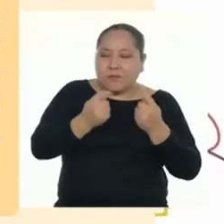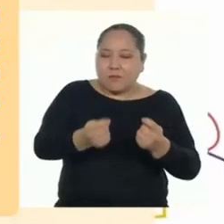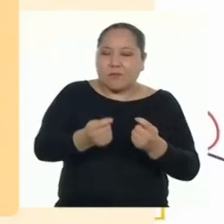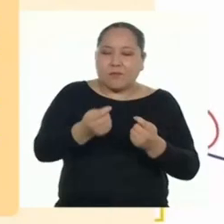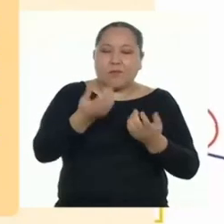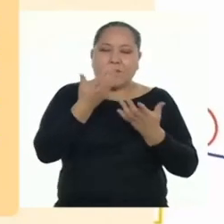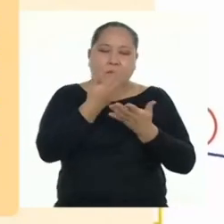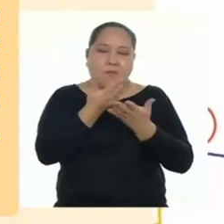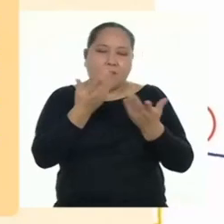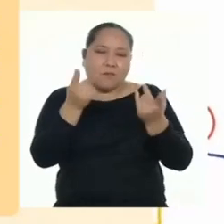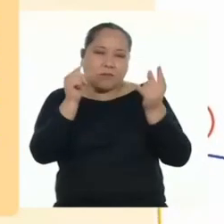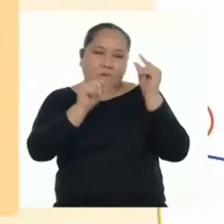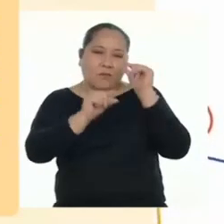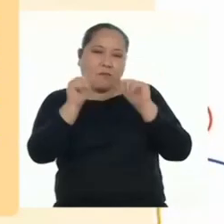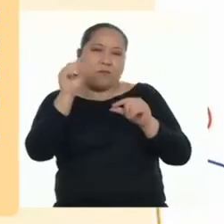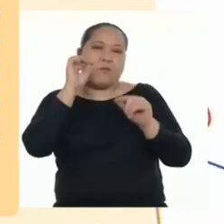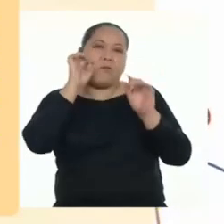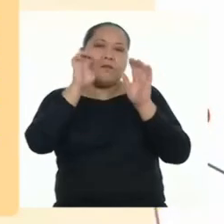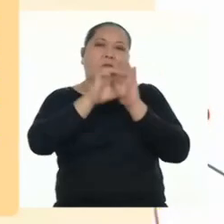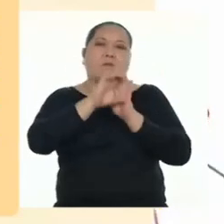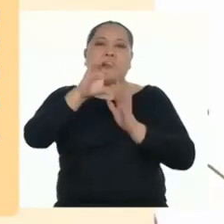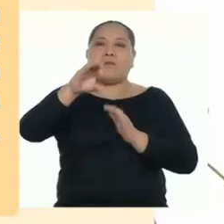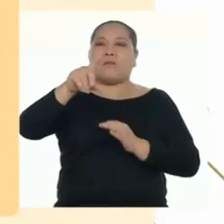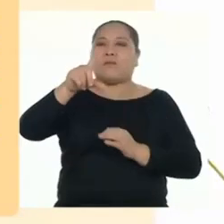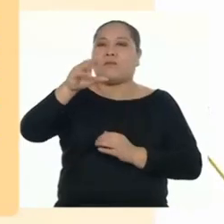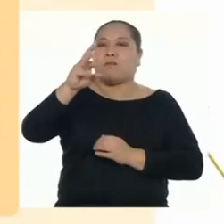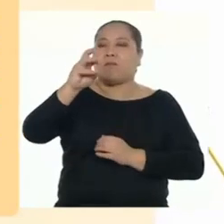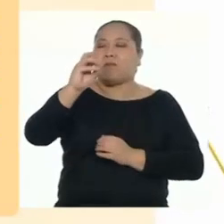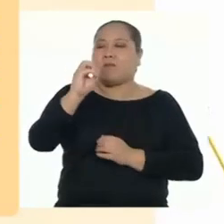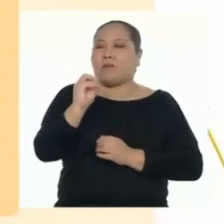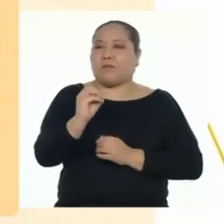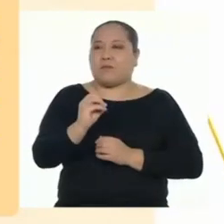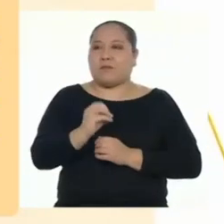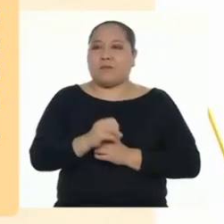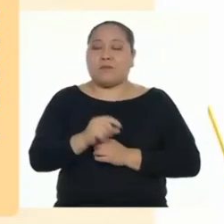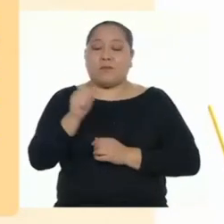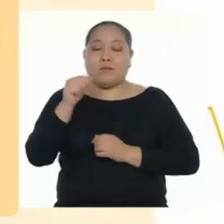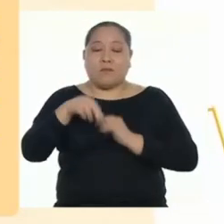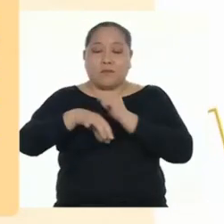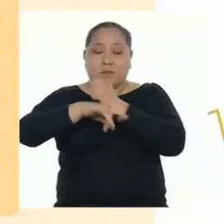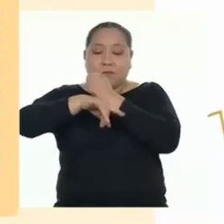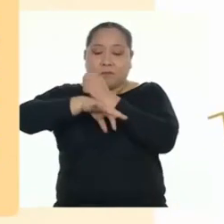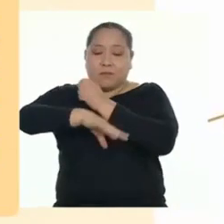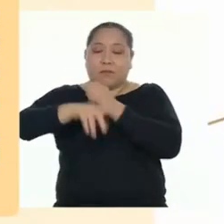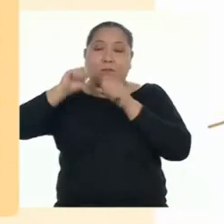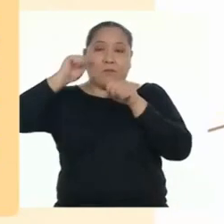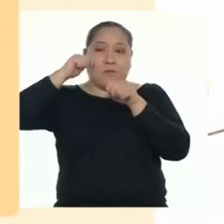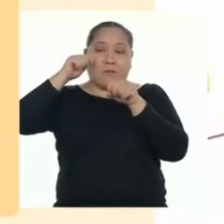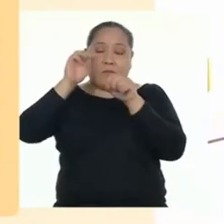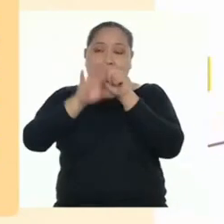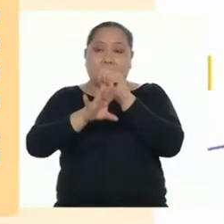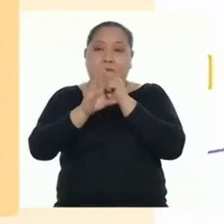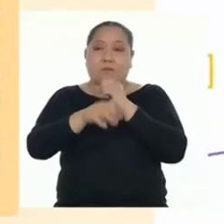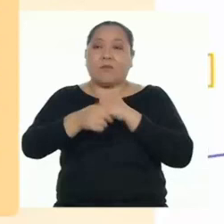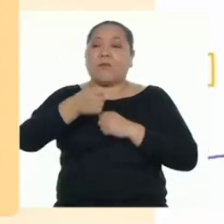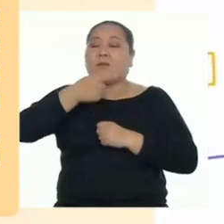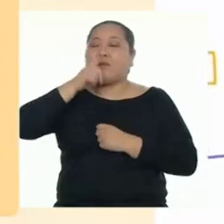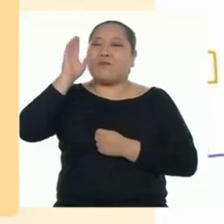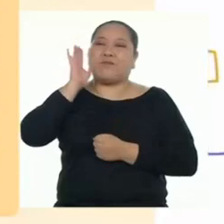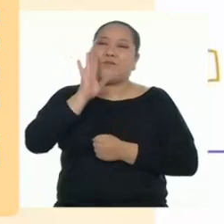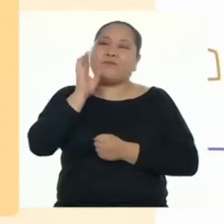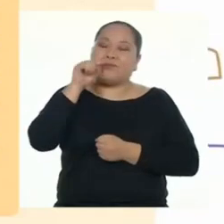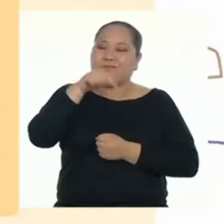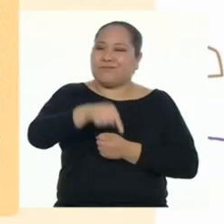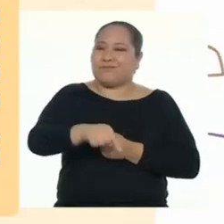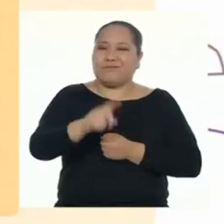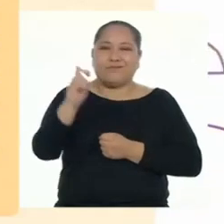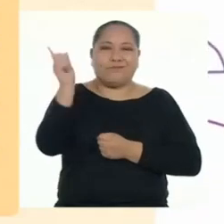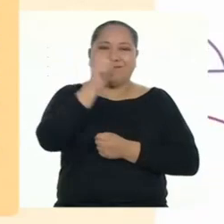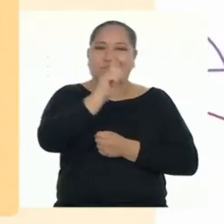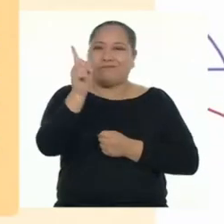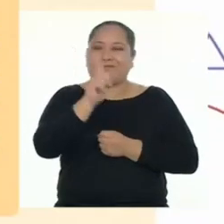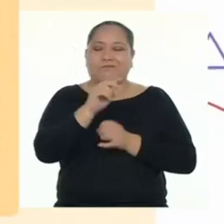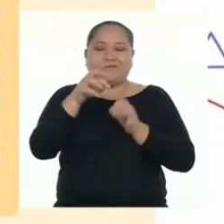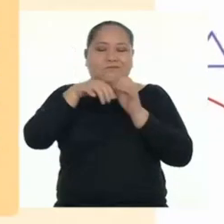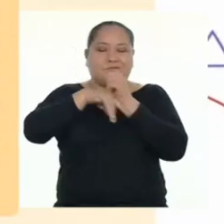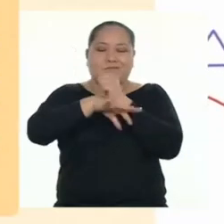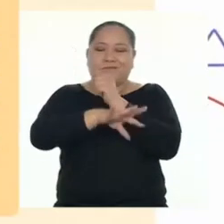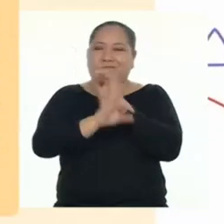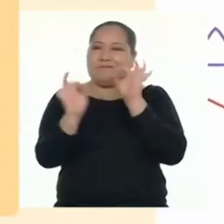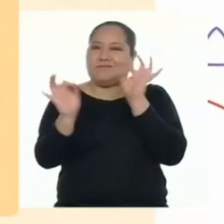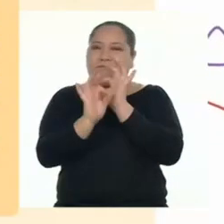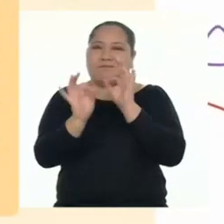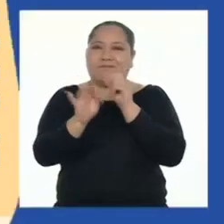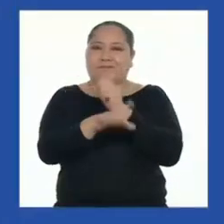productos químicos como el cloro. Y finalmente, la raíz de la cebolla en el agua de charco o contaminada no